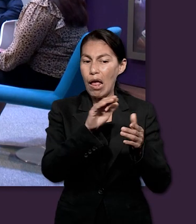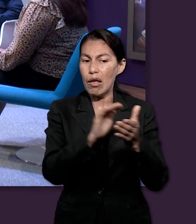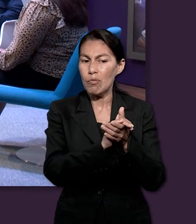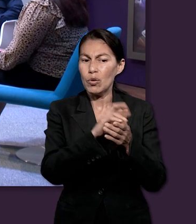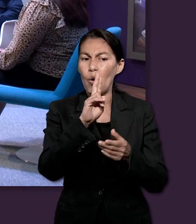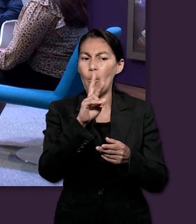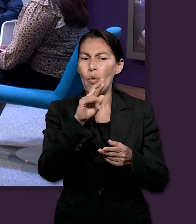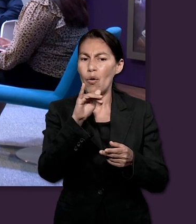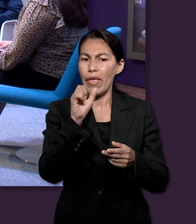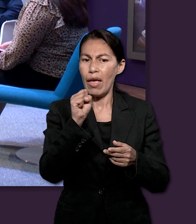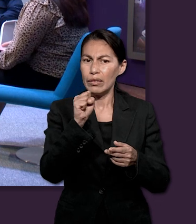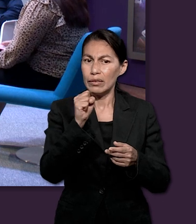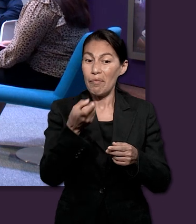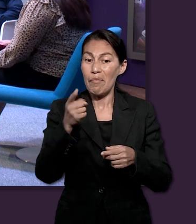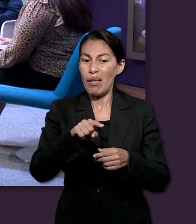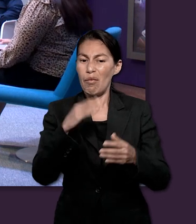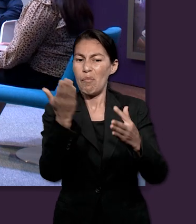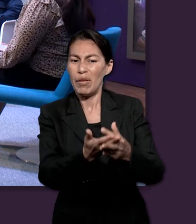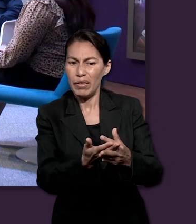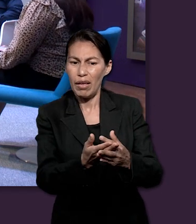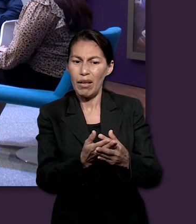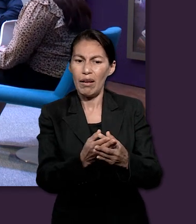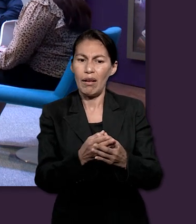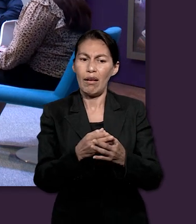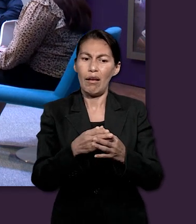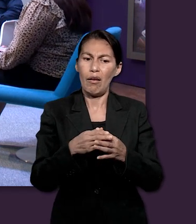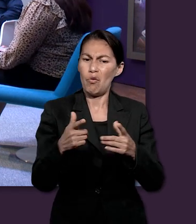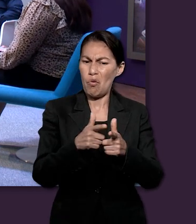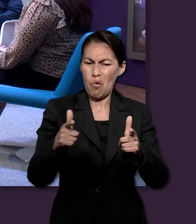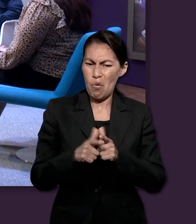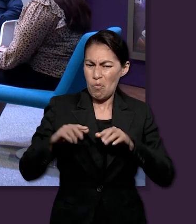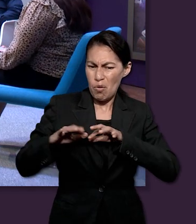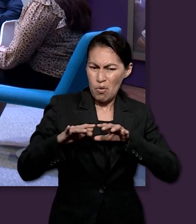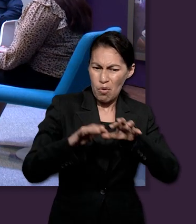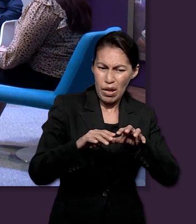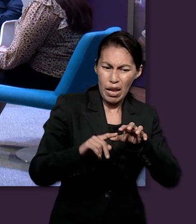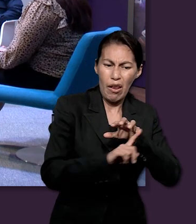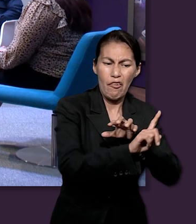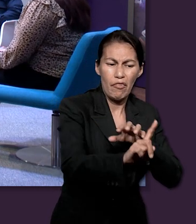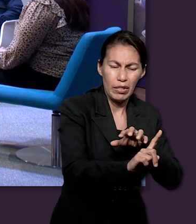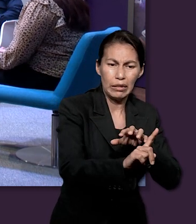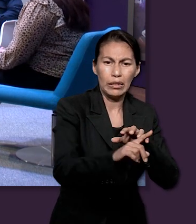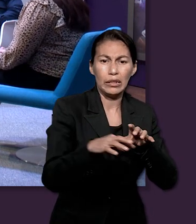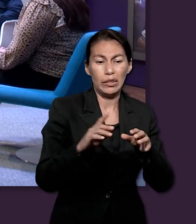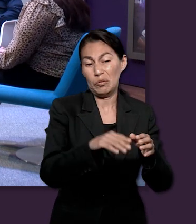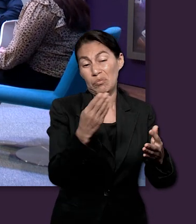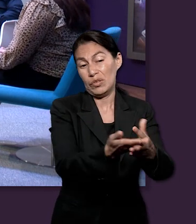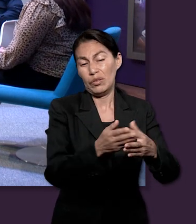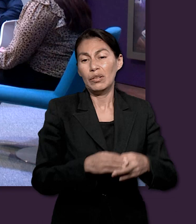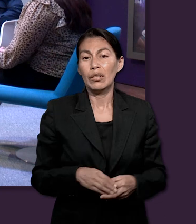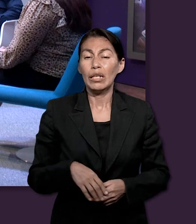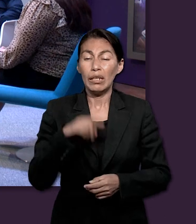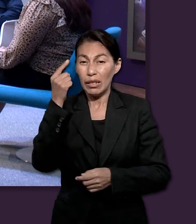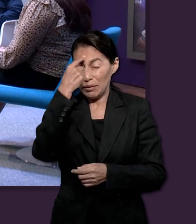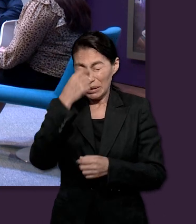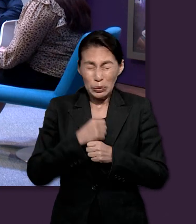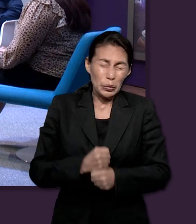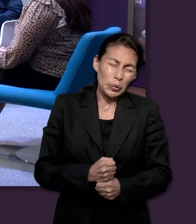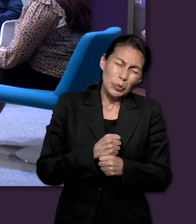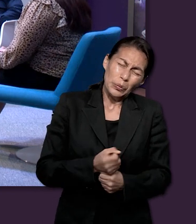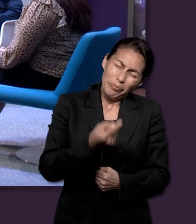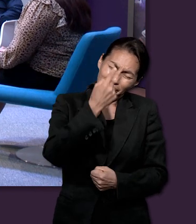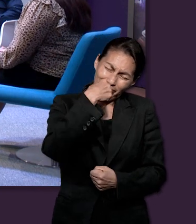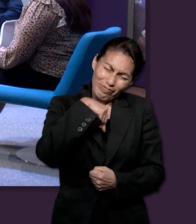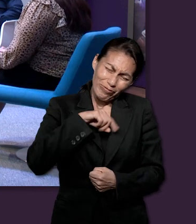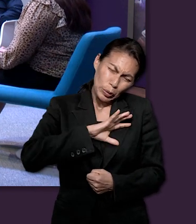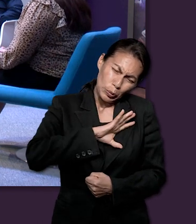vida. Incluso pues él escribió un salmo, el Salmo 51, y ahí explica él cómo se siente. Entonces, para mí una de las más